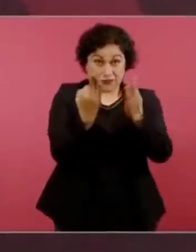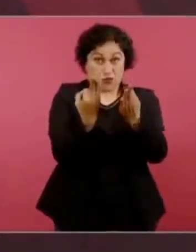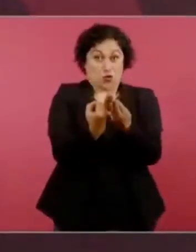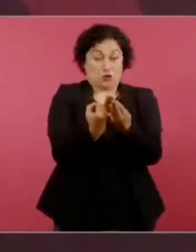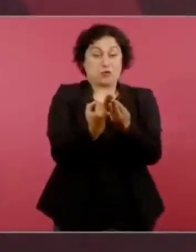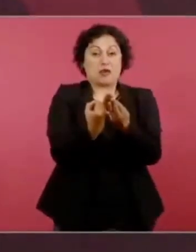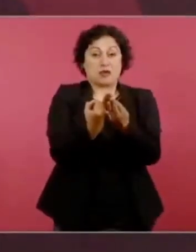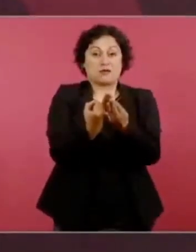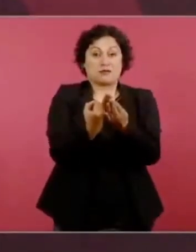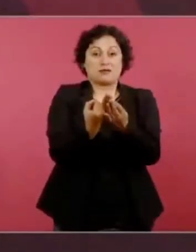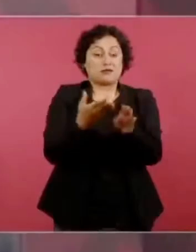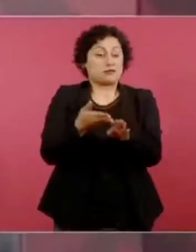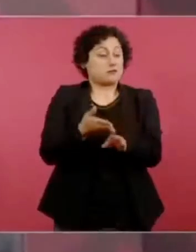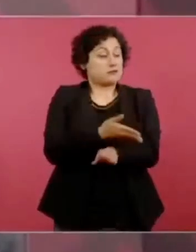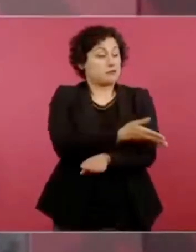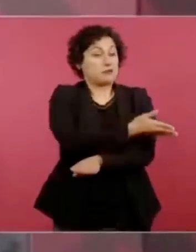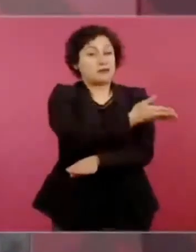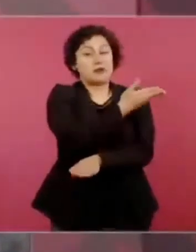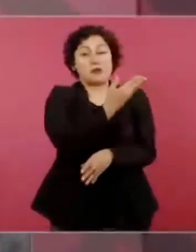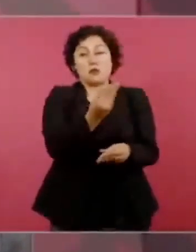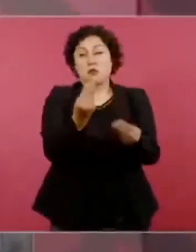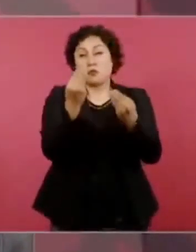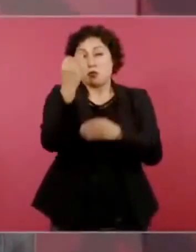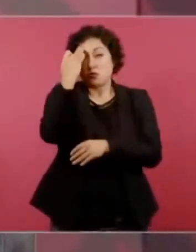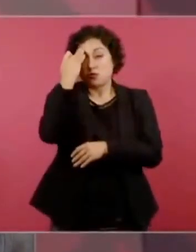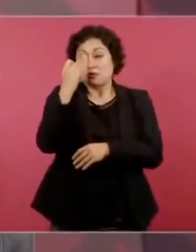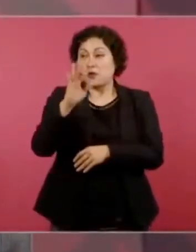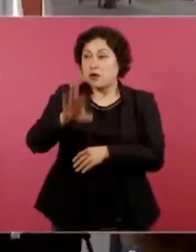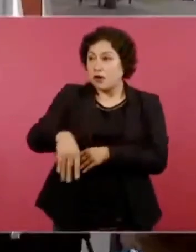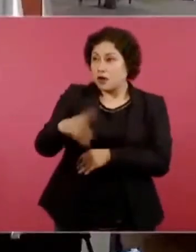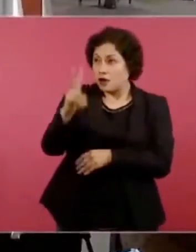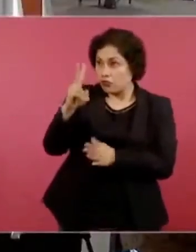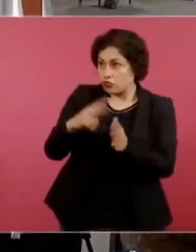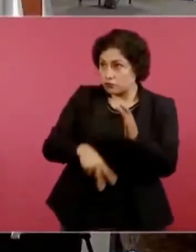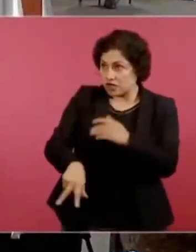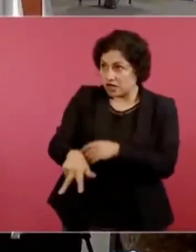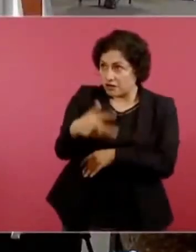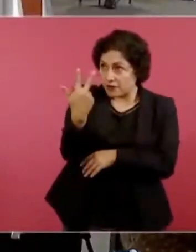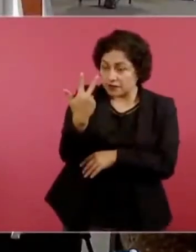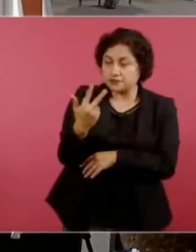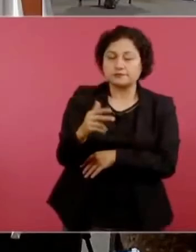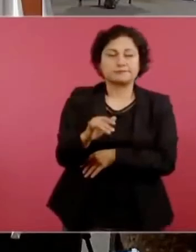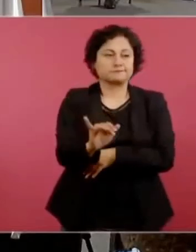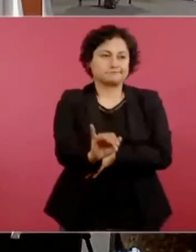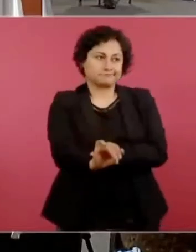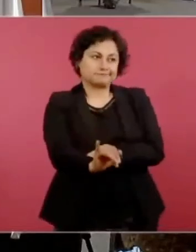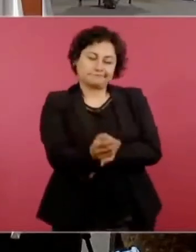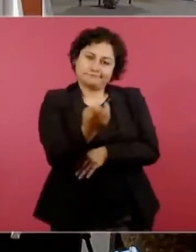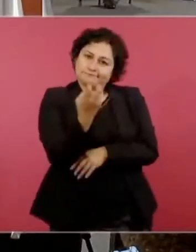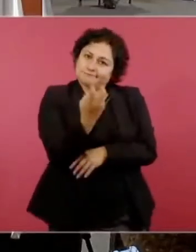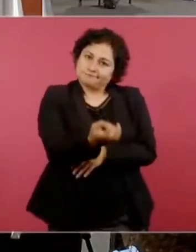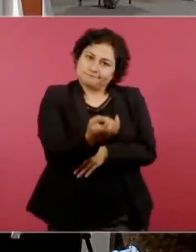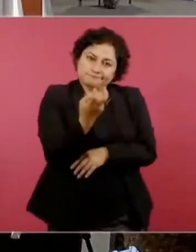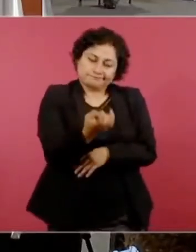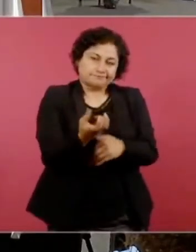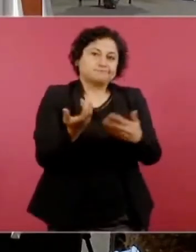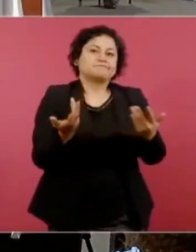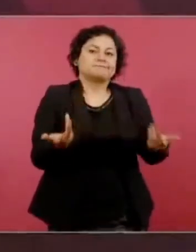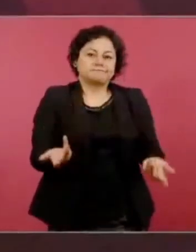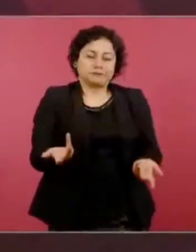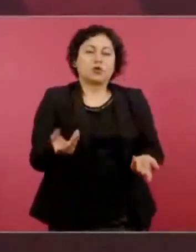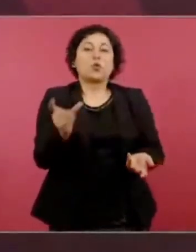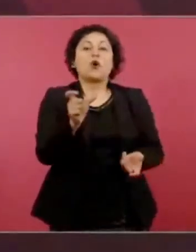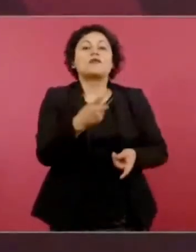durante muchos sexenios. Hasta 2013. Así es, exactamente, que se hizo la